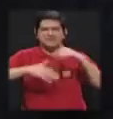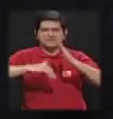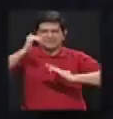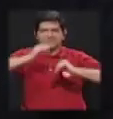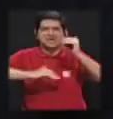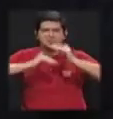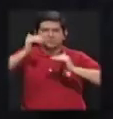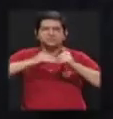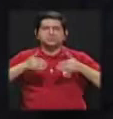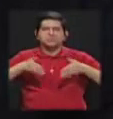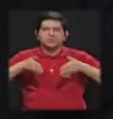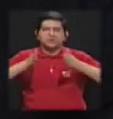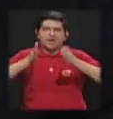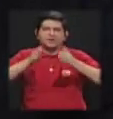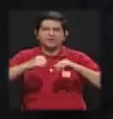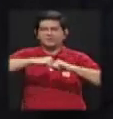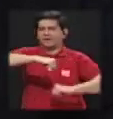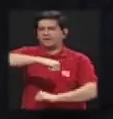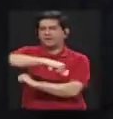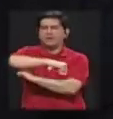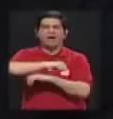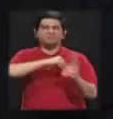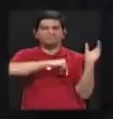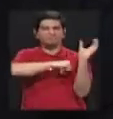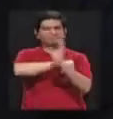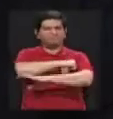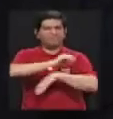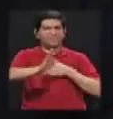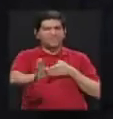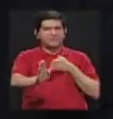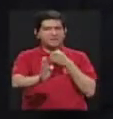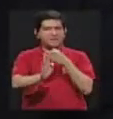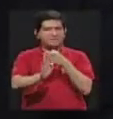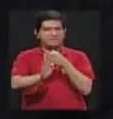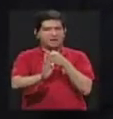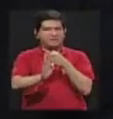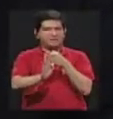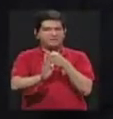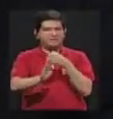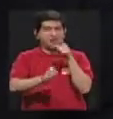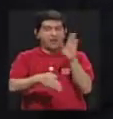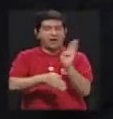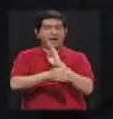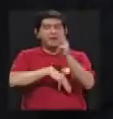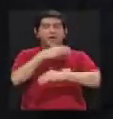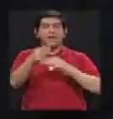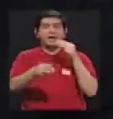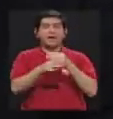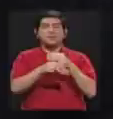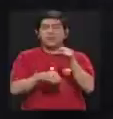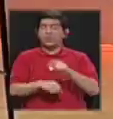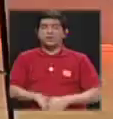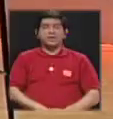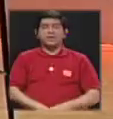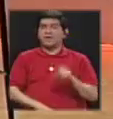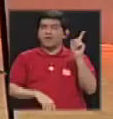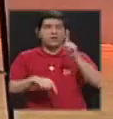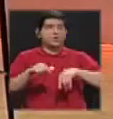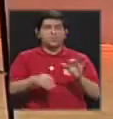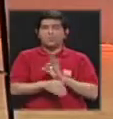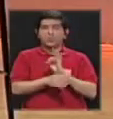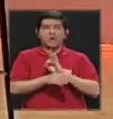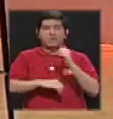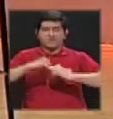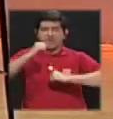de carreteras y puentes fue penalizada directamente por el Banco Mundial y está inhabilitada para hacer